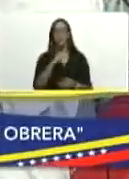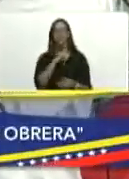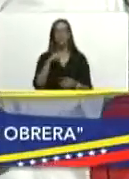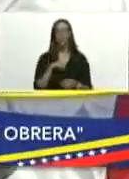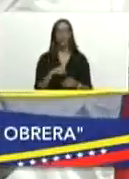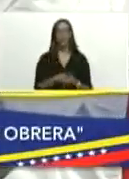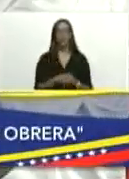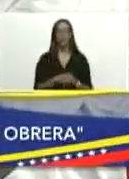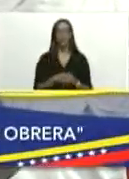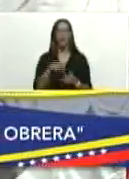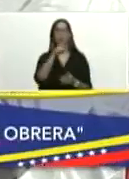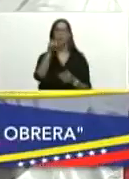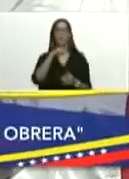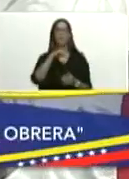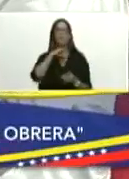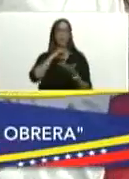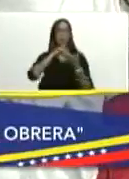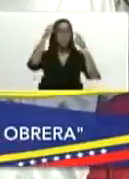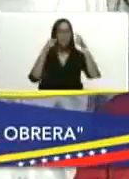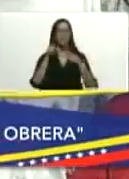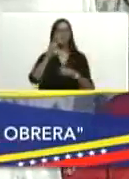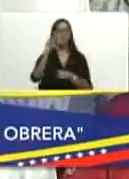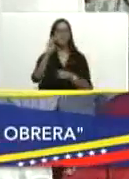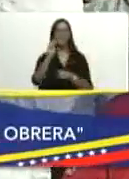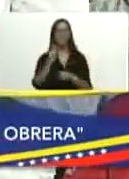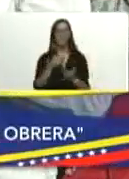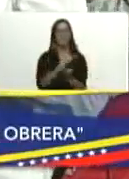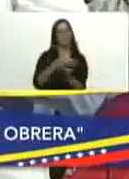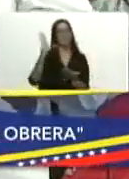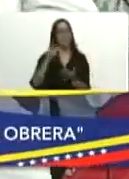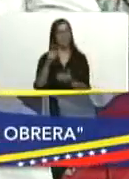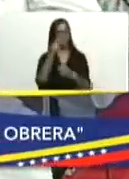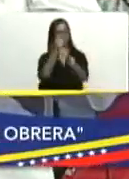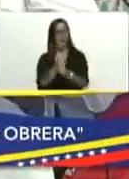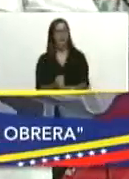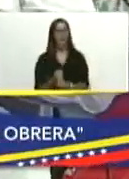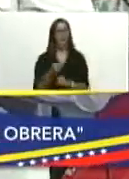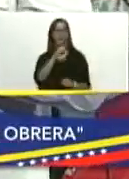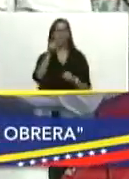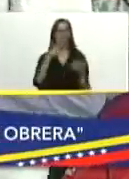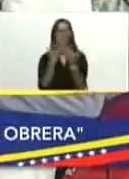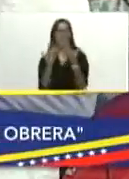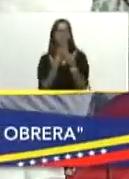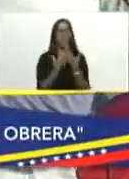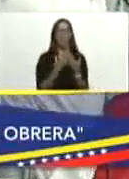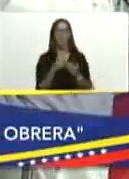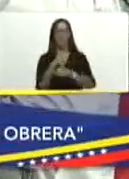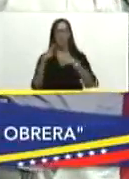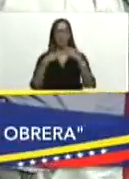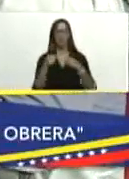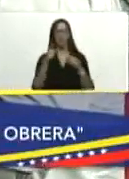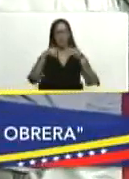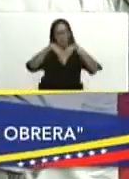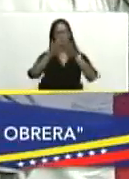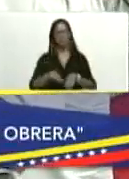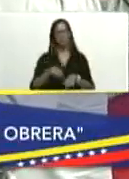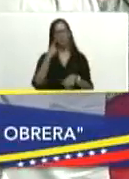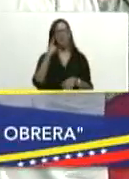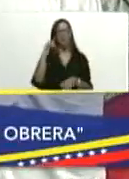durábamos tres meses en el poder sin Chávez porque nos íbamos a comer entre nosotros Usted lo ha dicho presidente